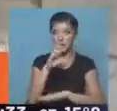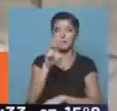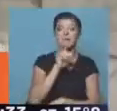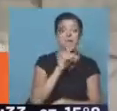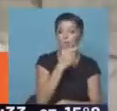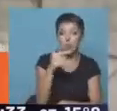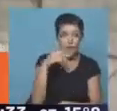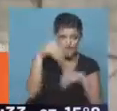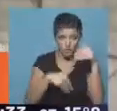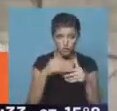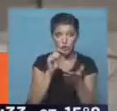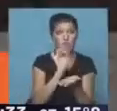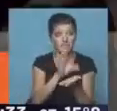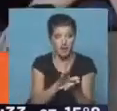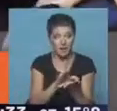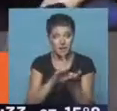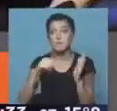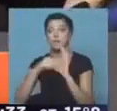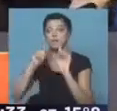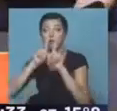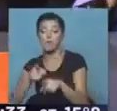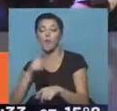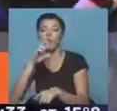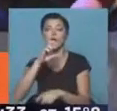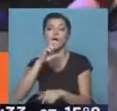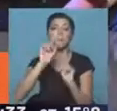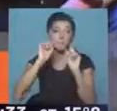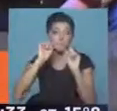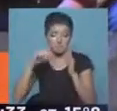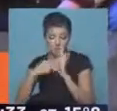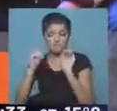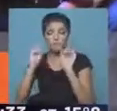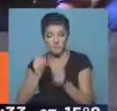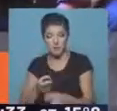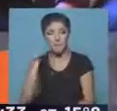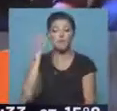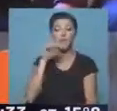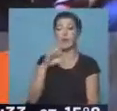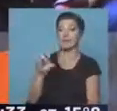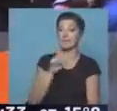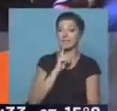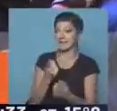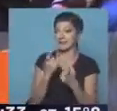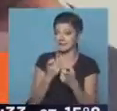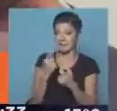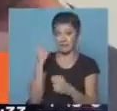los votos para destituirlo, pero a su vez el PT necesita que de alguna forma garantizarse que